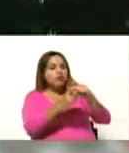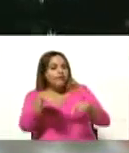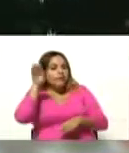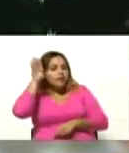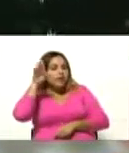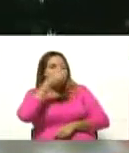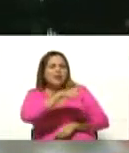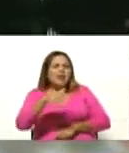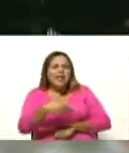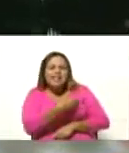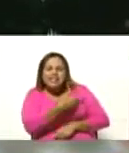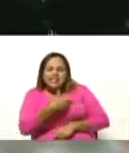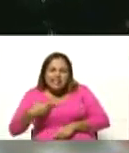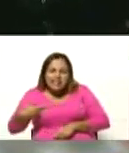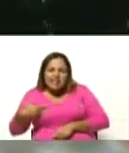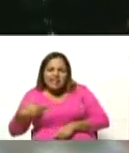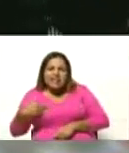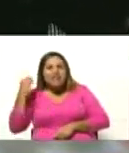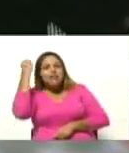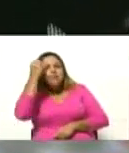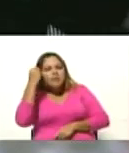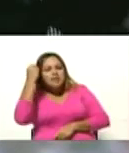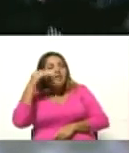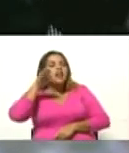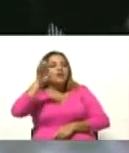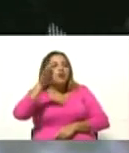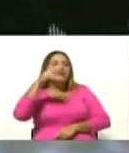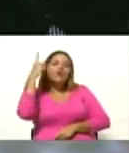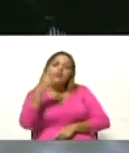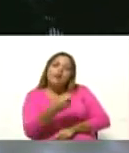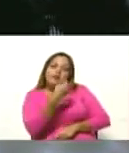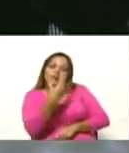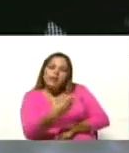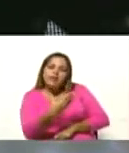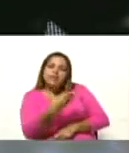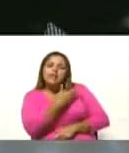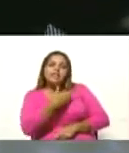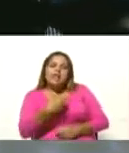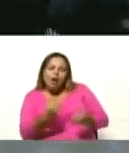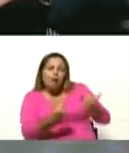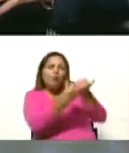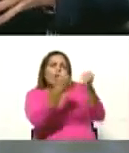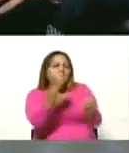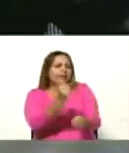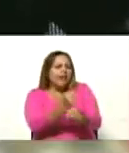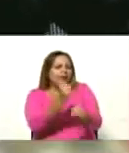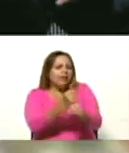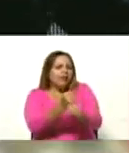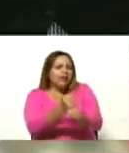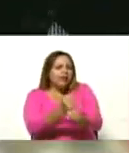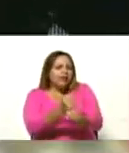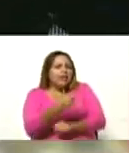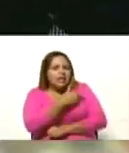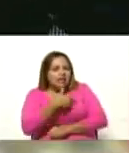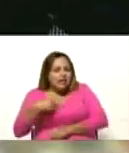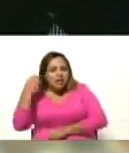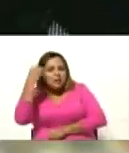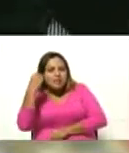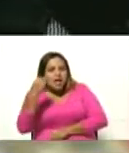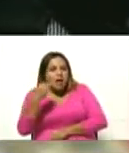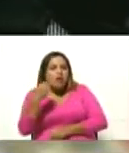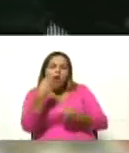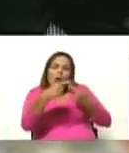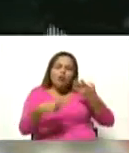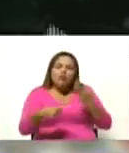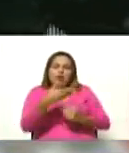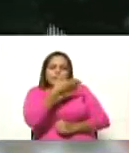quiere creer que las cosas van bien, la gente quiere creer en la gestión, la gente quiere creer en que las cosas van a mejorar.